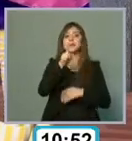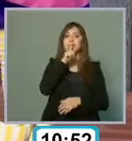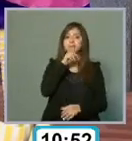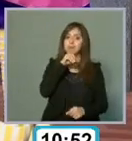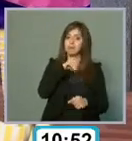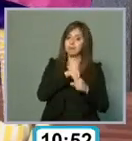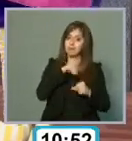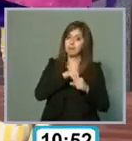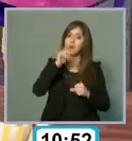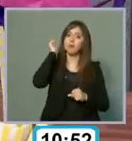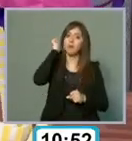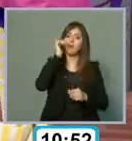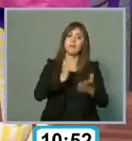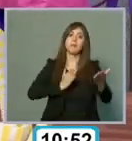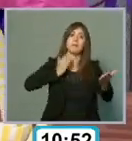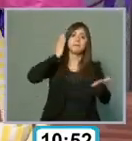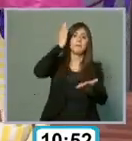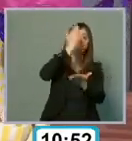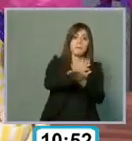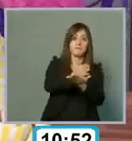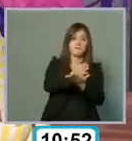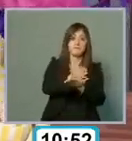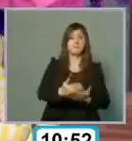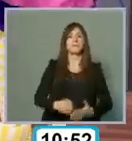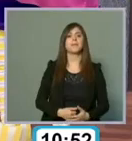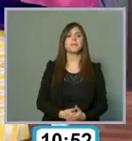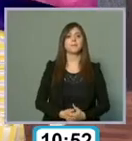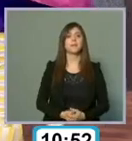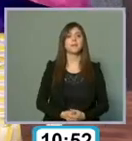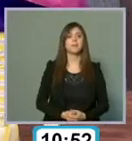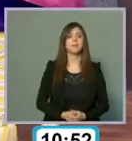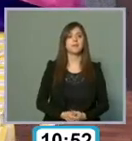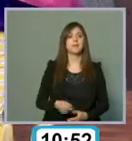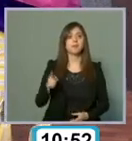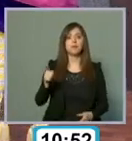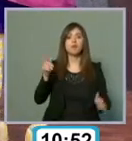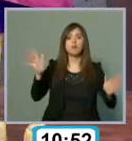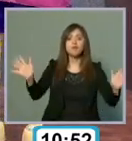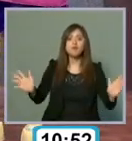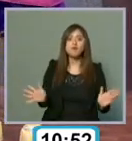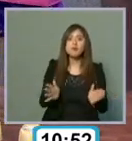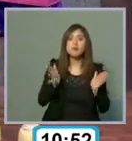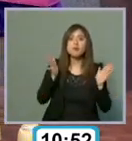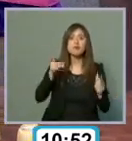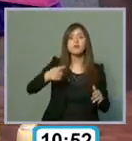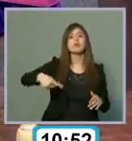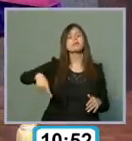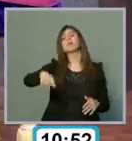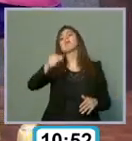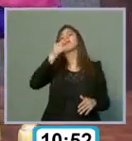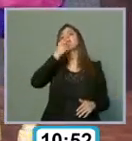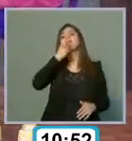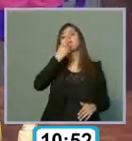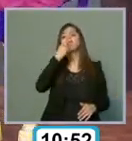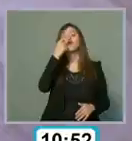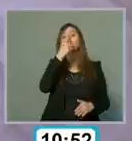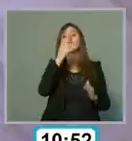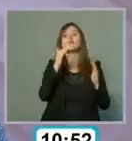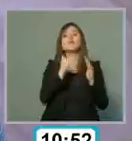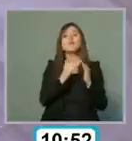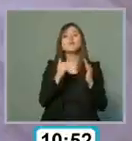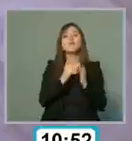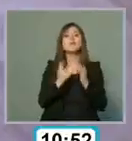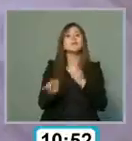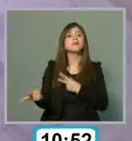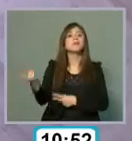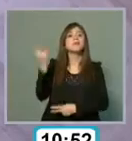que sorpresa. acompañar a ver, sí. Sí, por Es supuesto. Y sorpresa. hablando de sorpresas, el día de hoy, niños en casita, señoras y señores, nos acompaña,